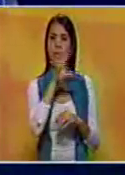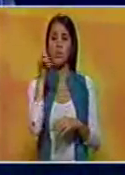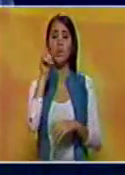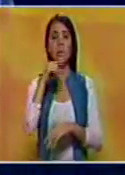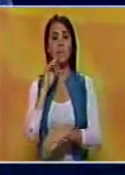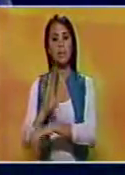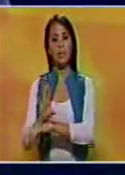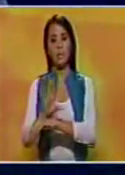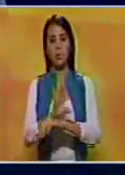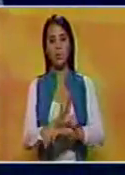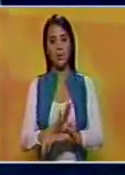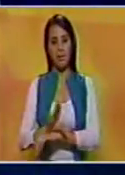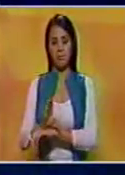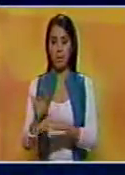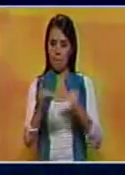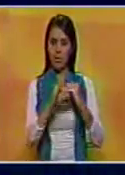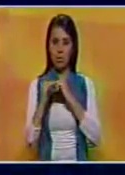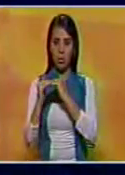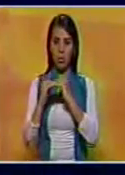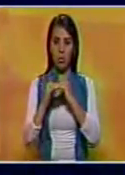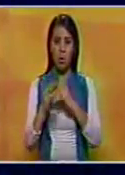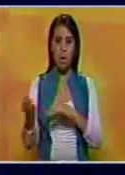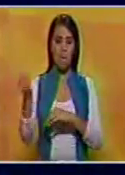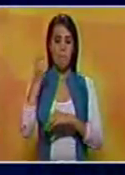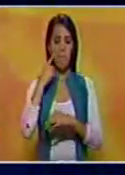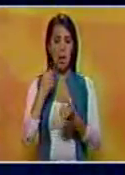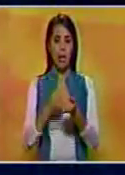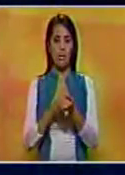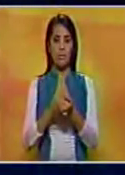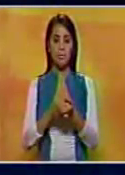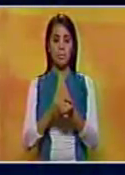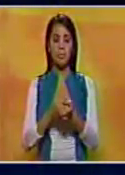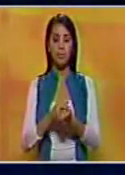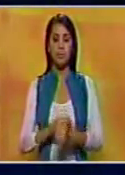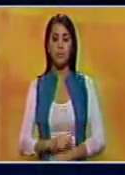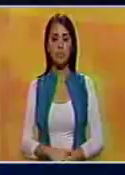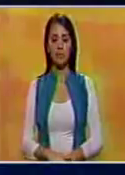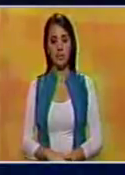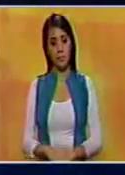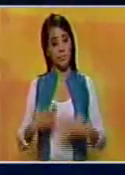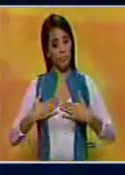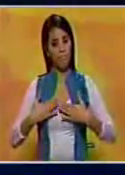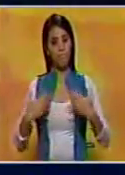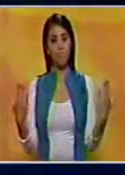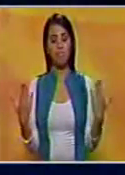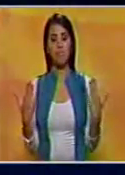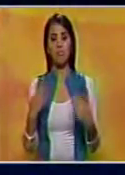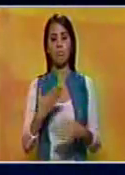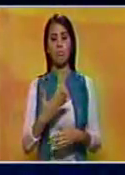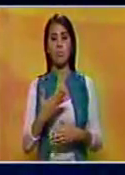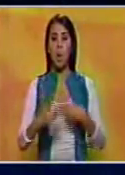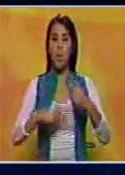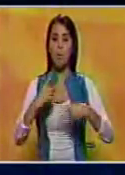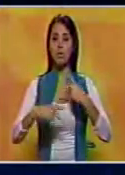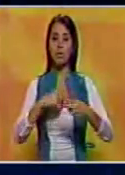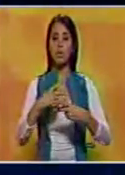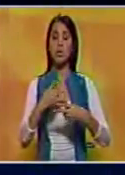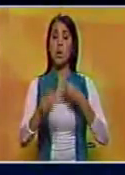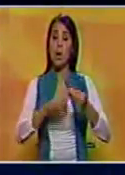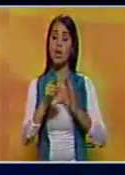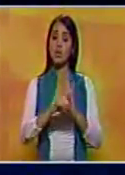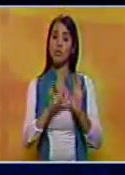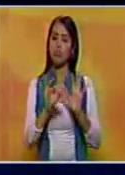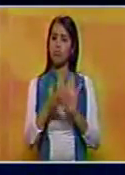seguridad común sea por mayoría calificada en vez de unanimidad, lo que permitiría agilizar las acciones en ese